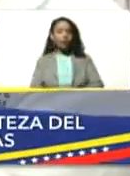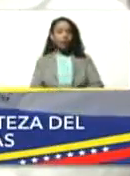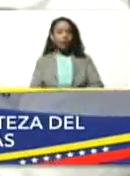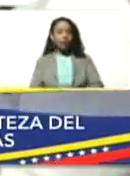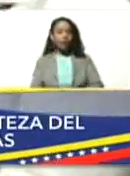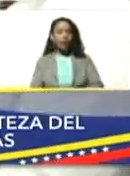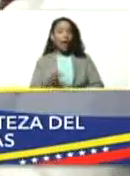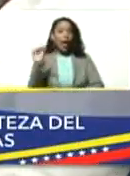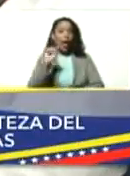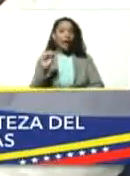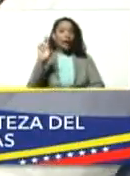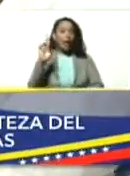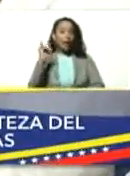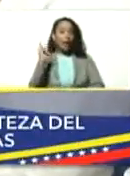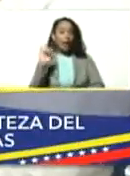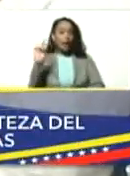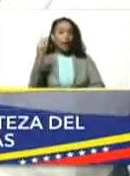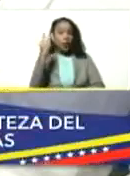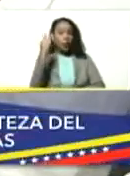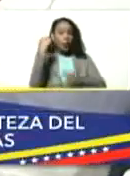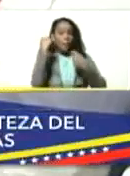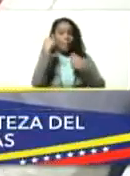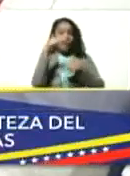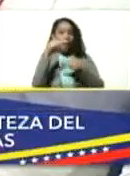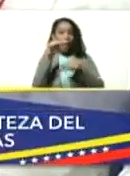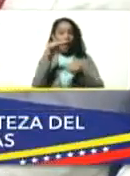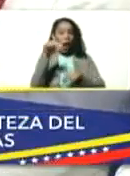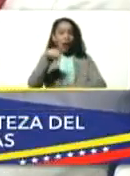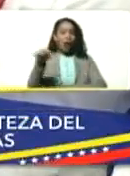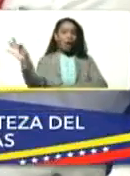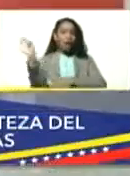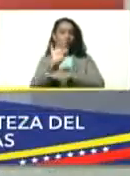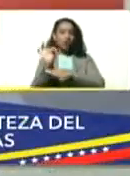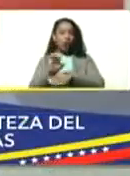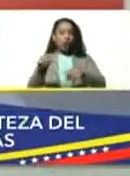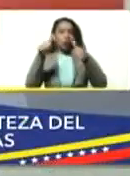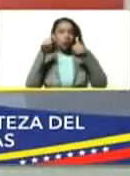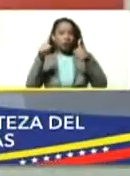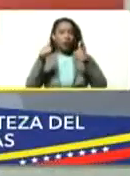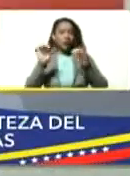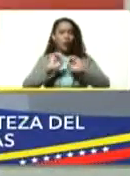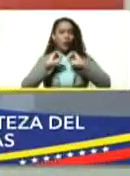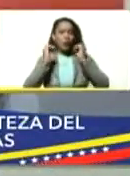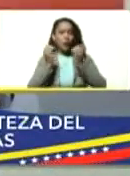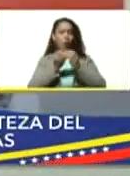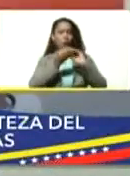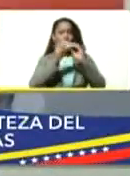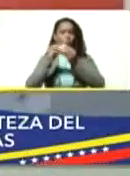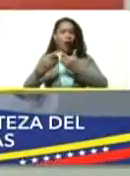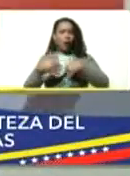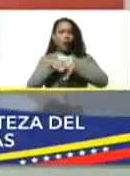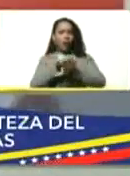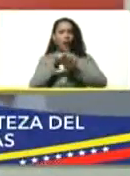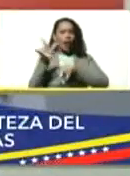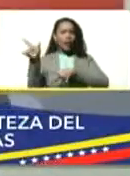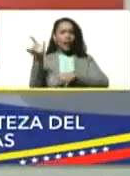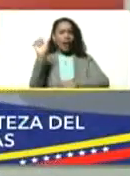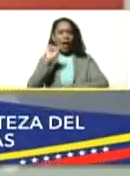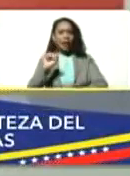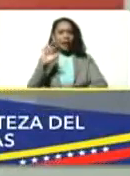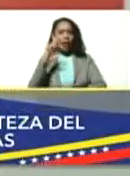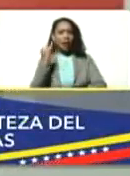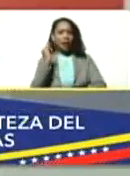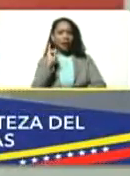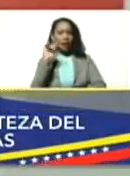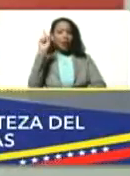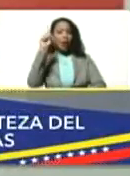SRI, estamos ahora en el segundo piso. Aquí funciona la sala de rehabilitación integral, el SRI,